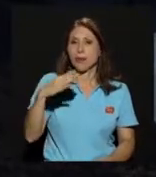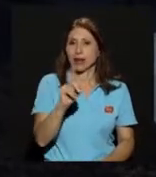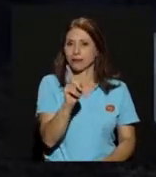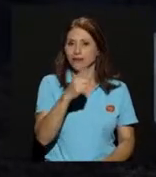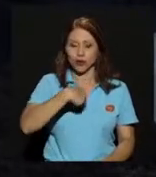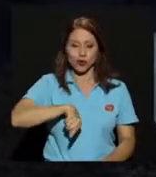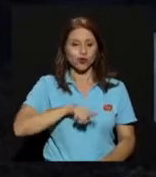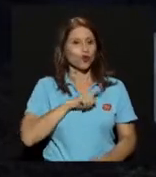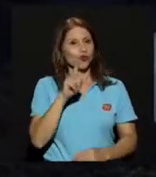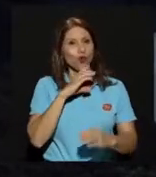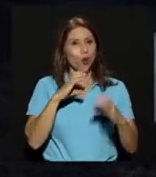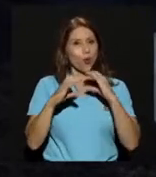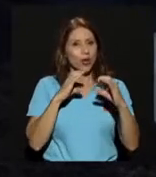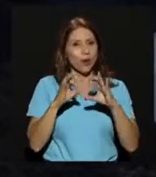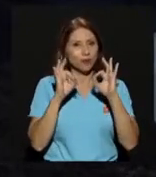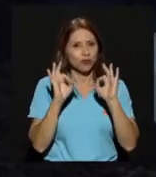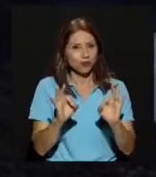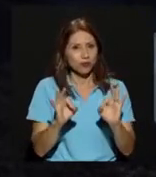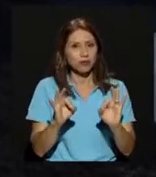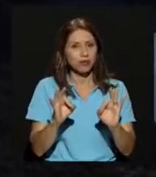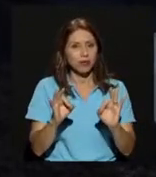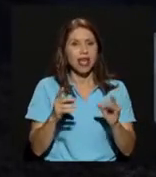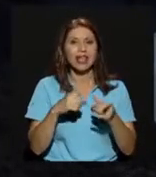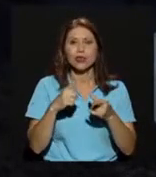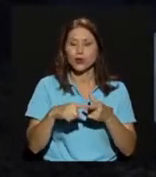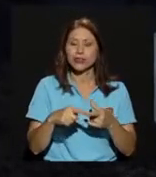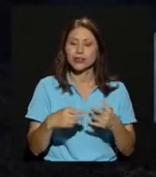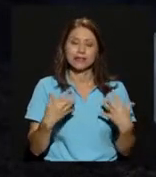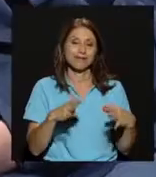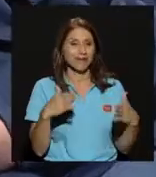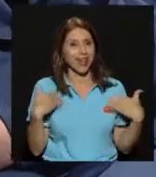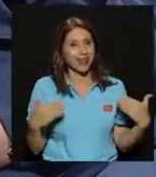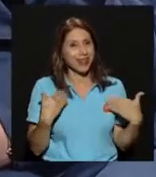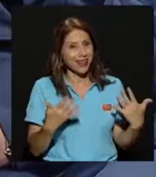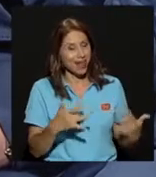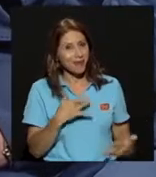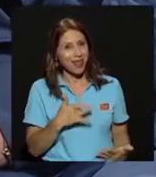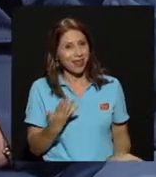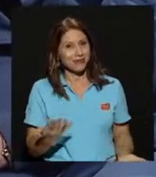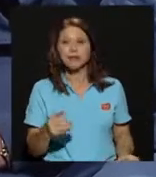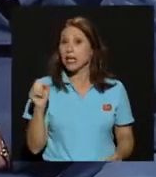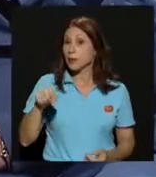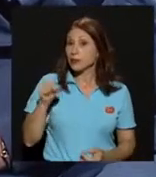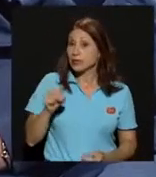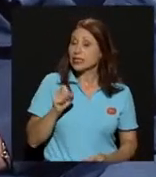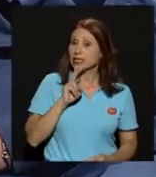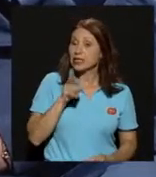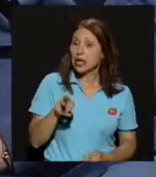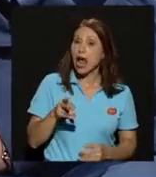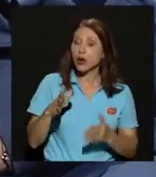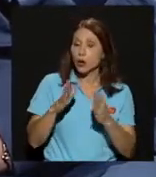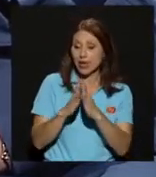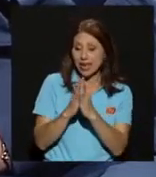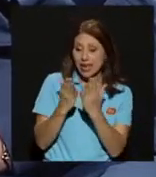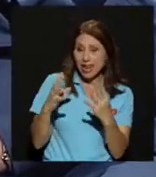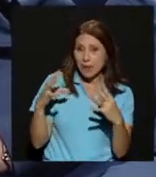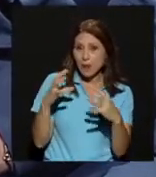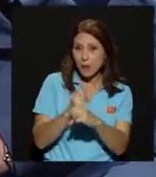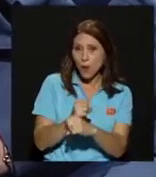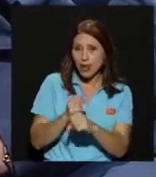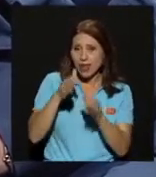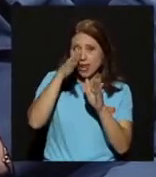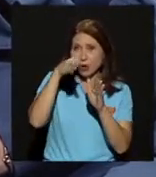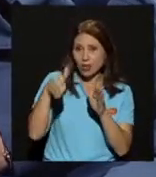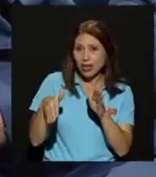y entonces qué alegría me da sí claro y la memoria de la contraloría es un documento